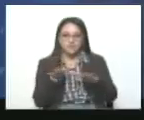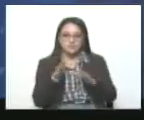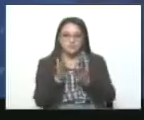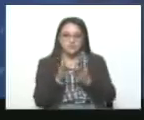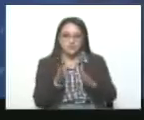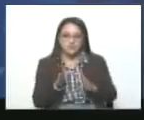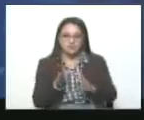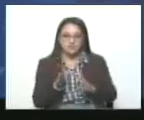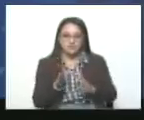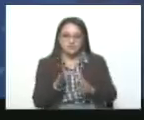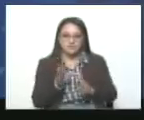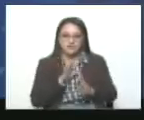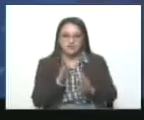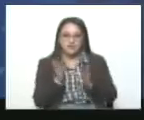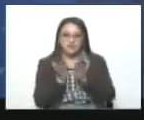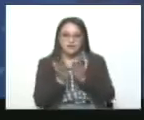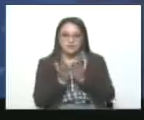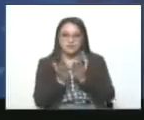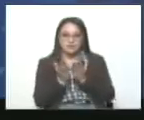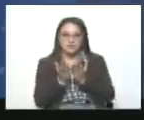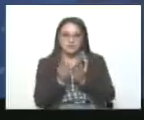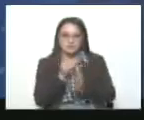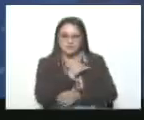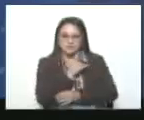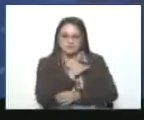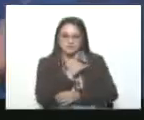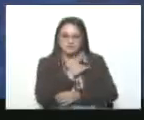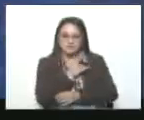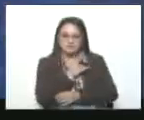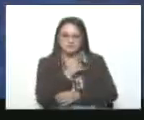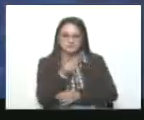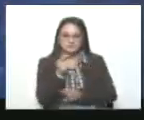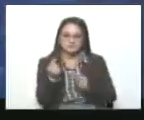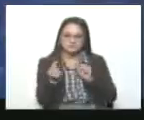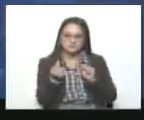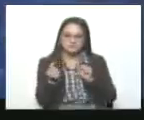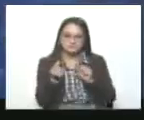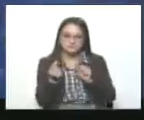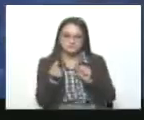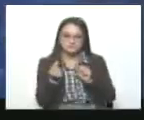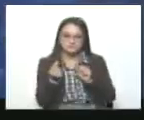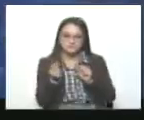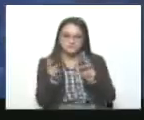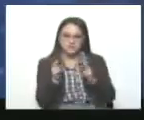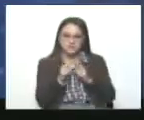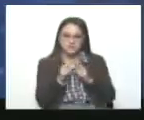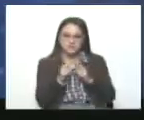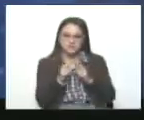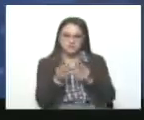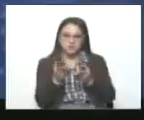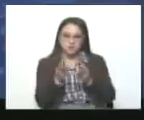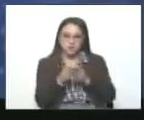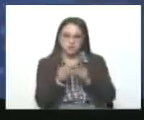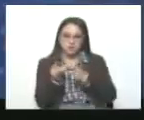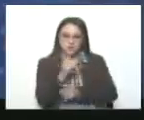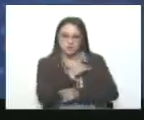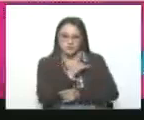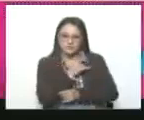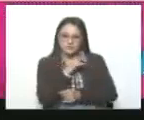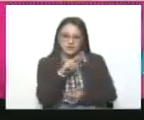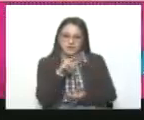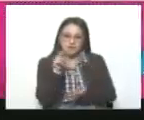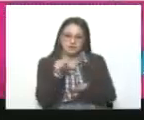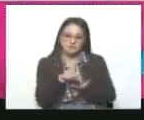estudiantil en la Escuela de Hacienda, en la universidad, y en esos debates, en esos encuentros que teníamos con todas las universidades a nivel